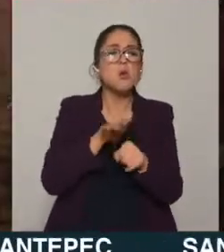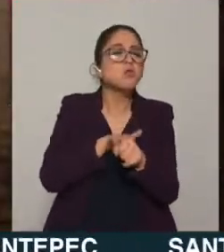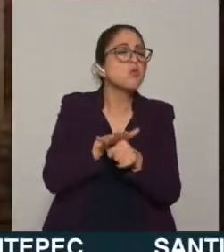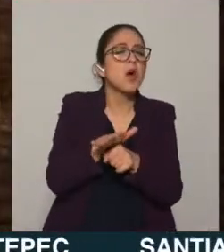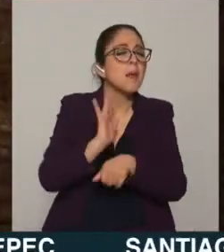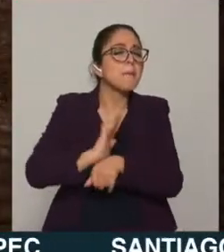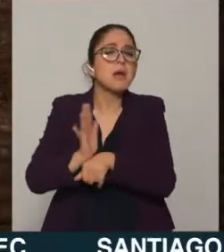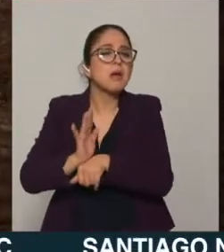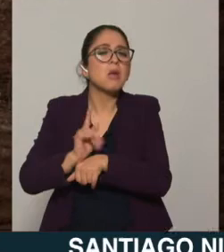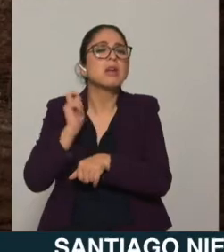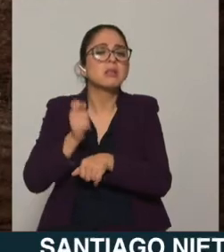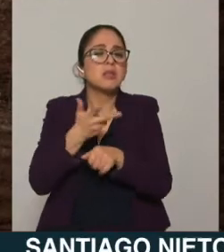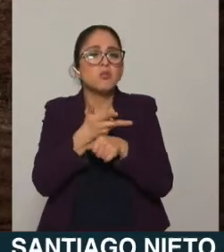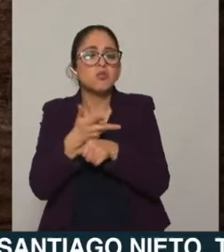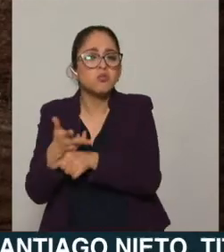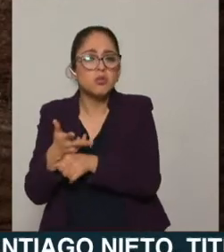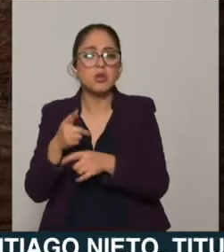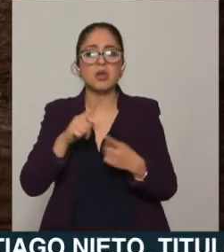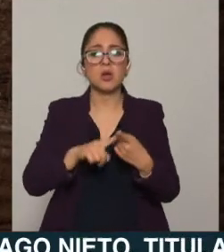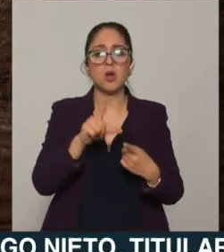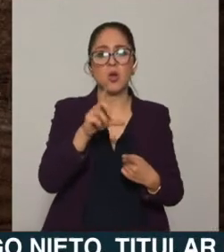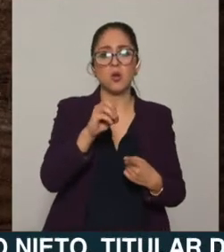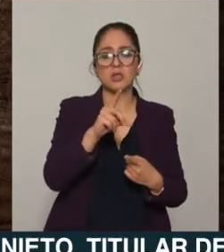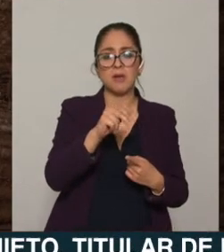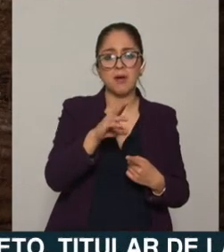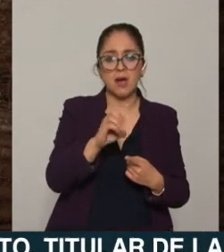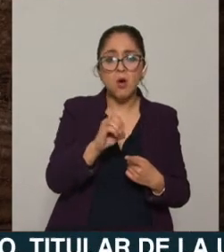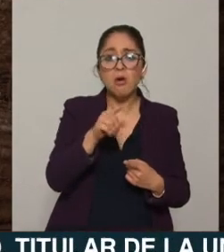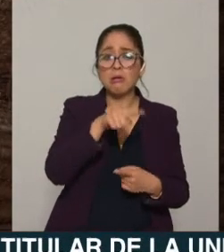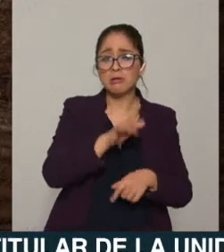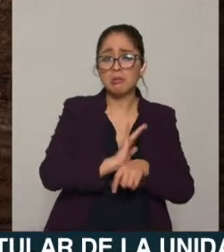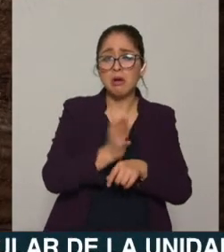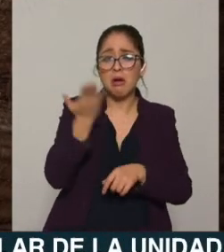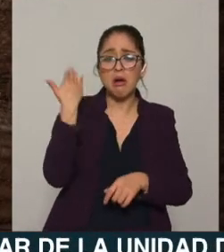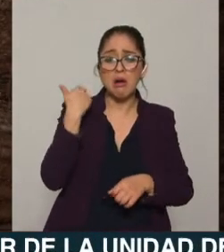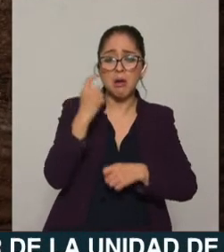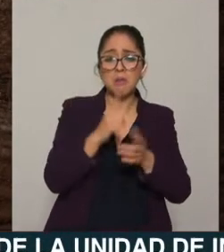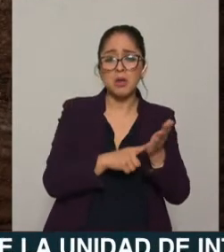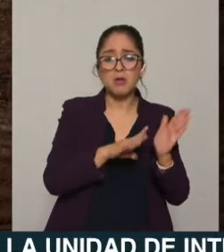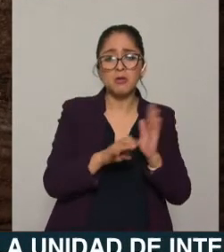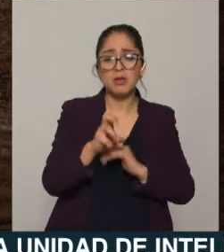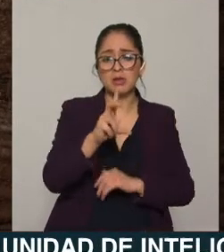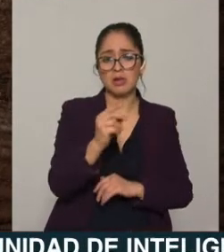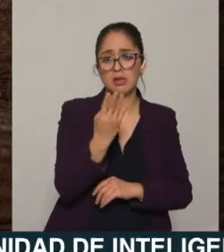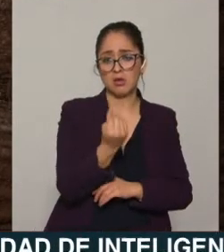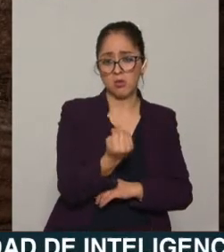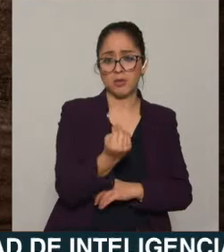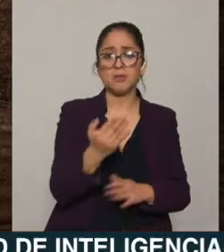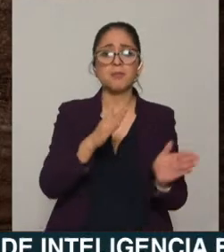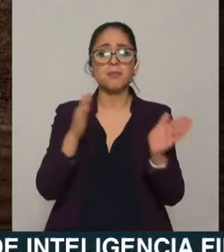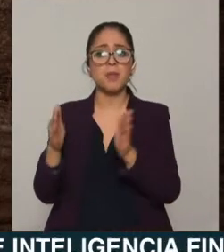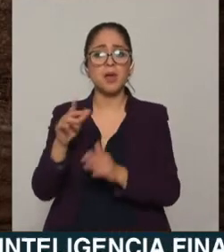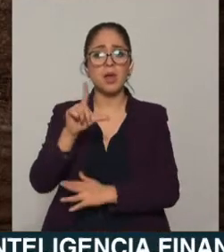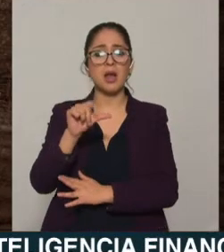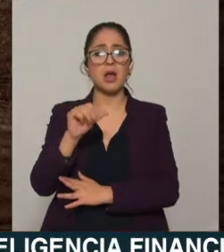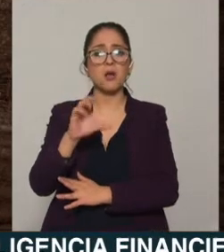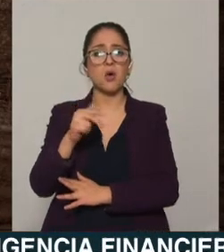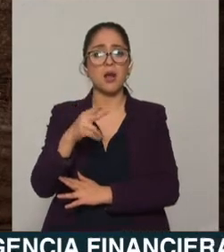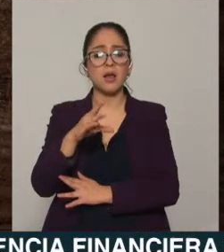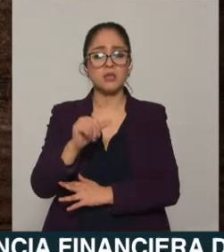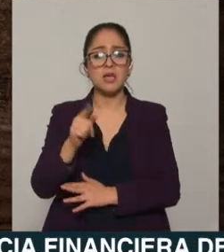han filmado, se encuentran Los de Abajo, un filme del año de 1939, La Cucaracha,